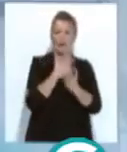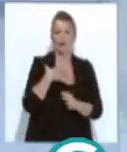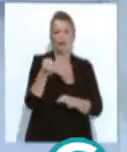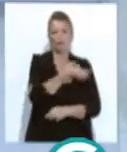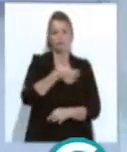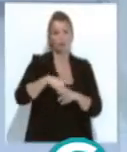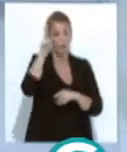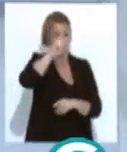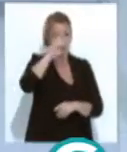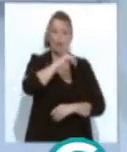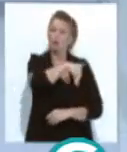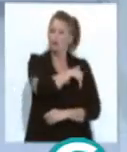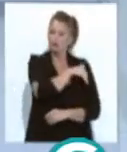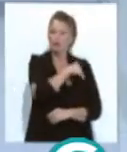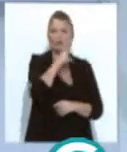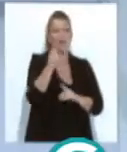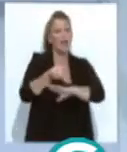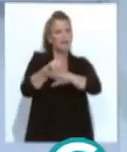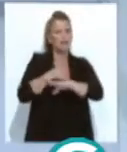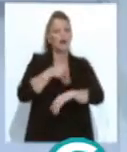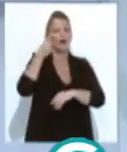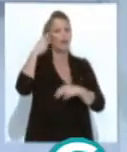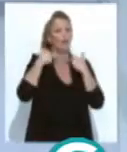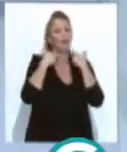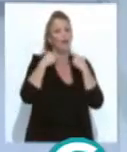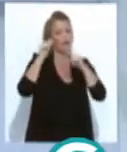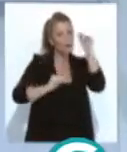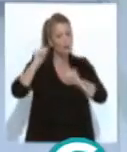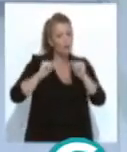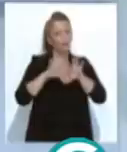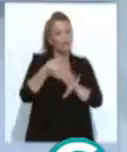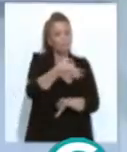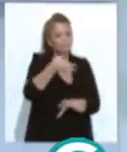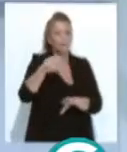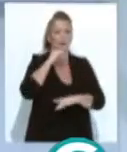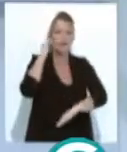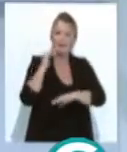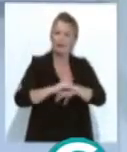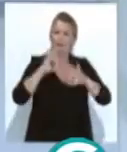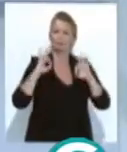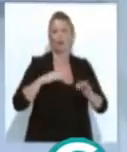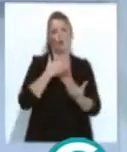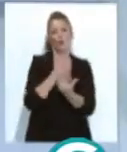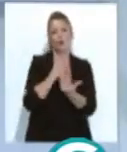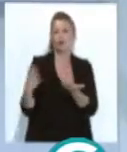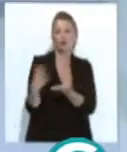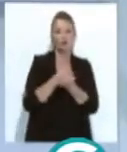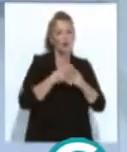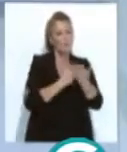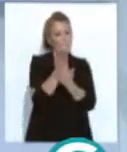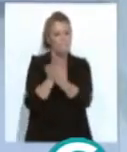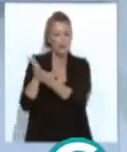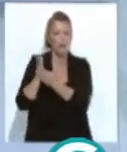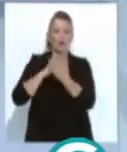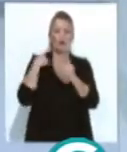como profesores exigen a la Diputación que ejecute los presupuestos para poder completar sus cursos con todos los medios. Hasta allí